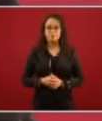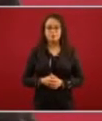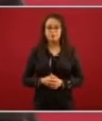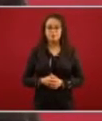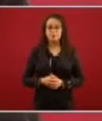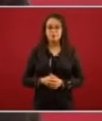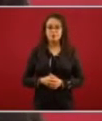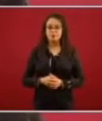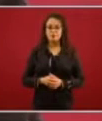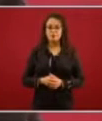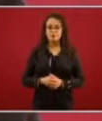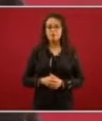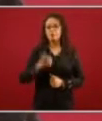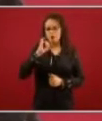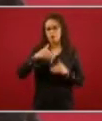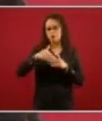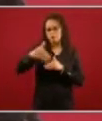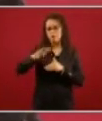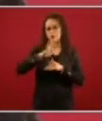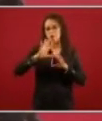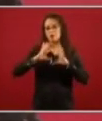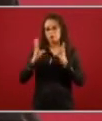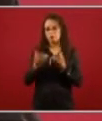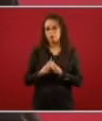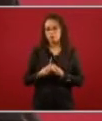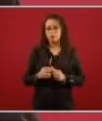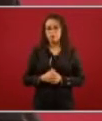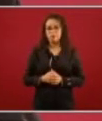Y vamos a terminar el 10.